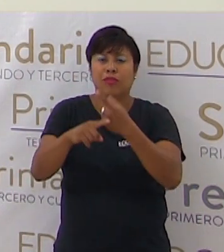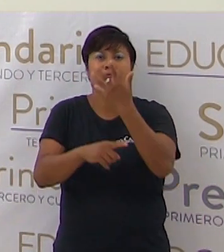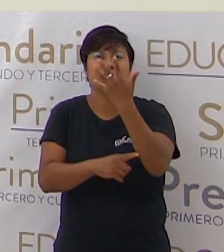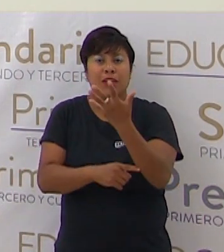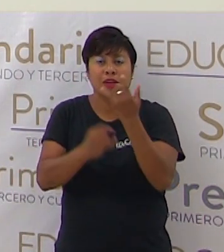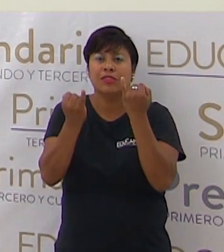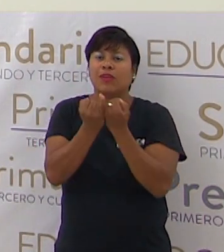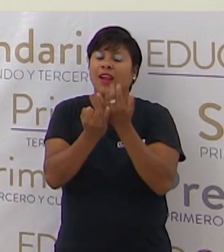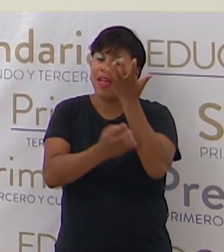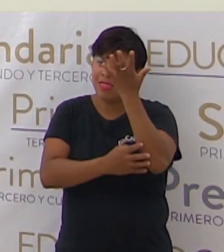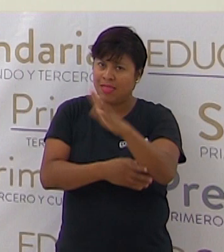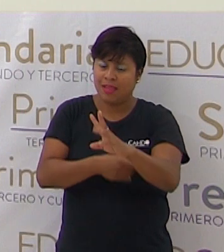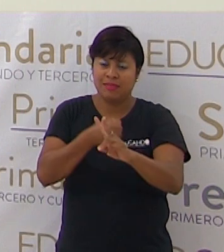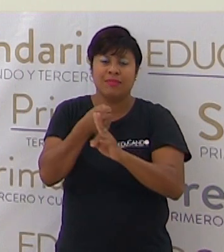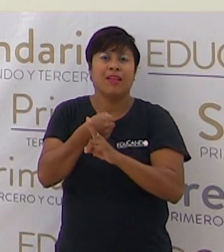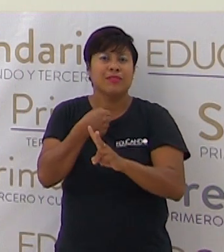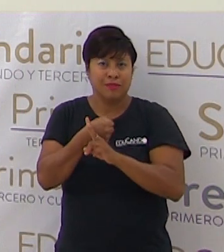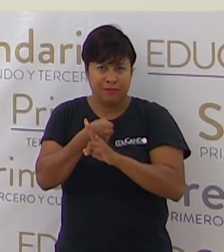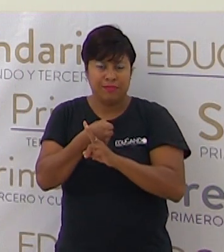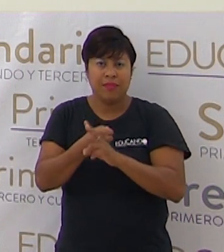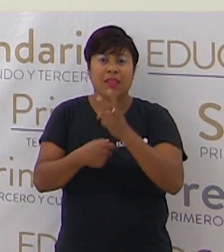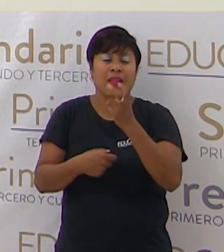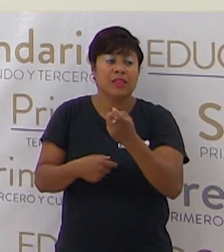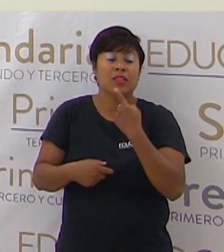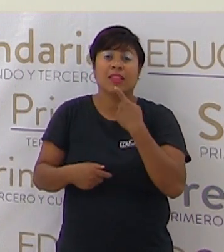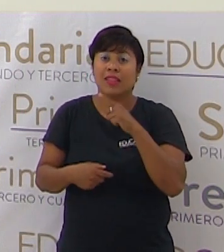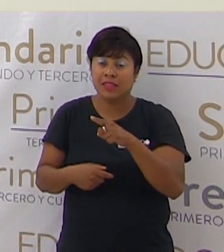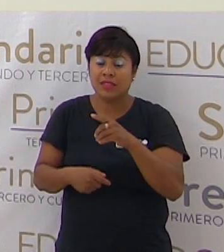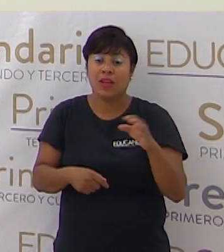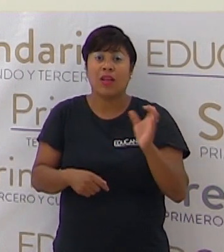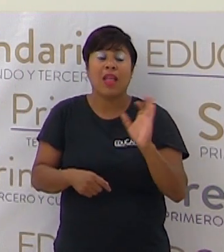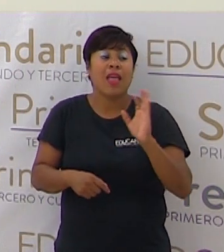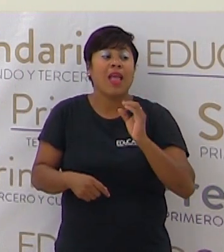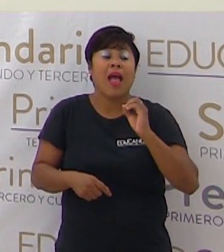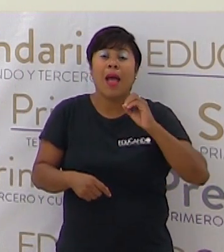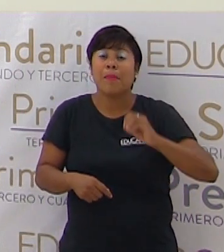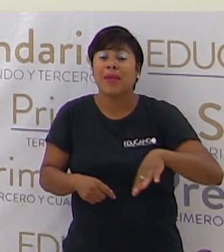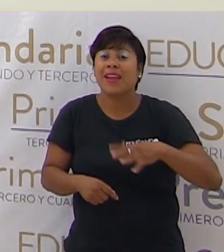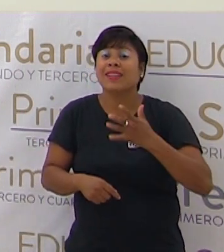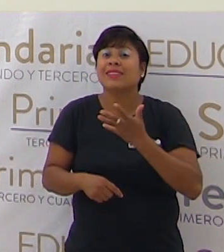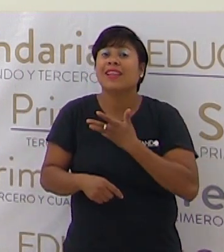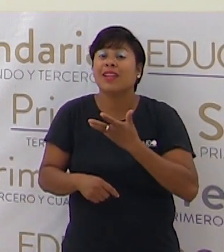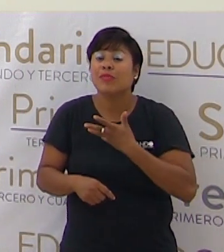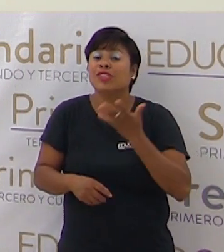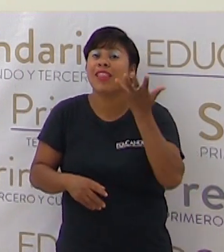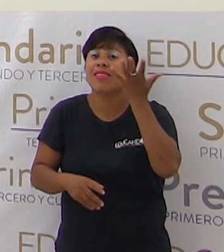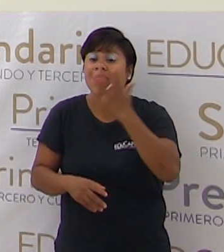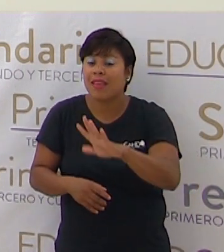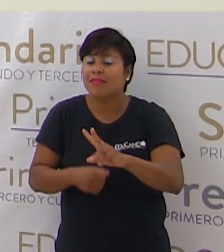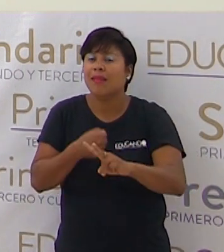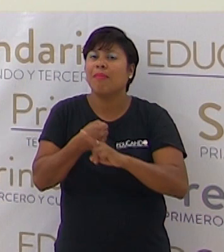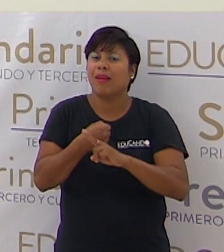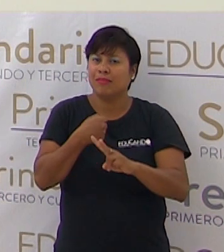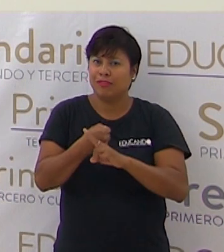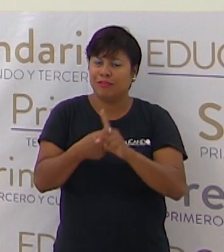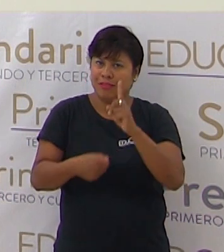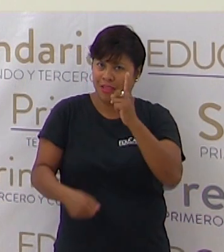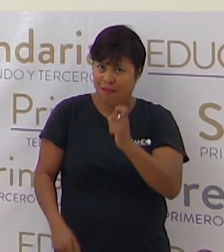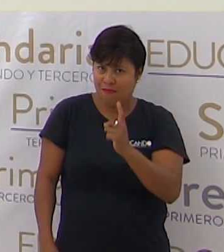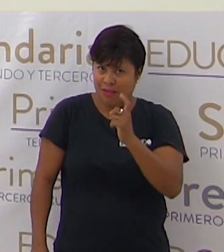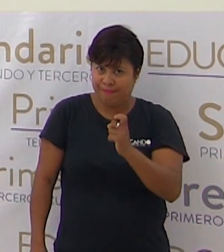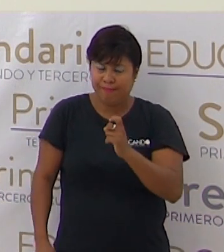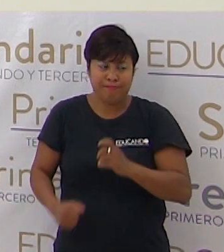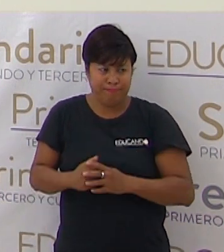sería 10. Quiere decir que apenas tendría 10 vasos de